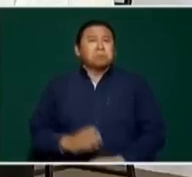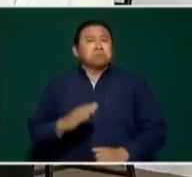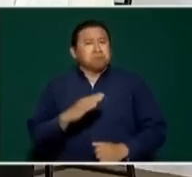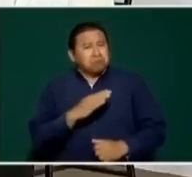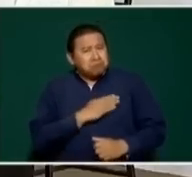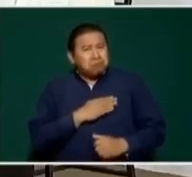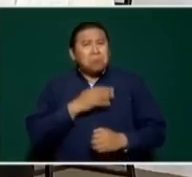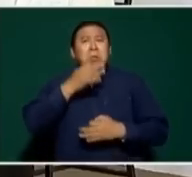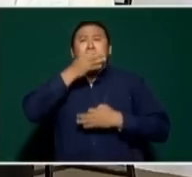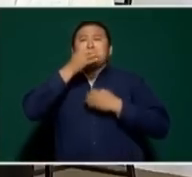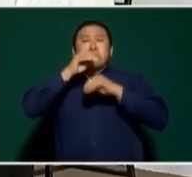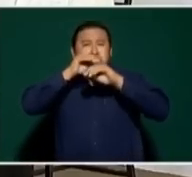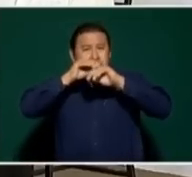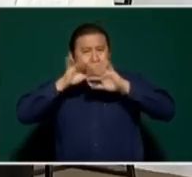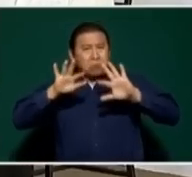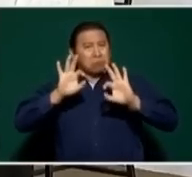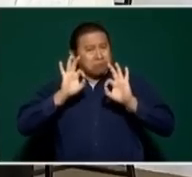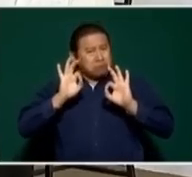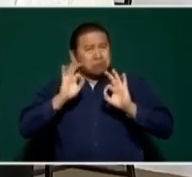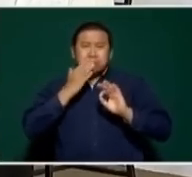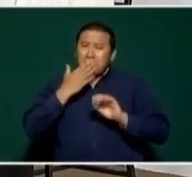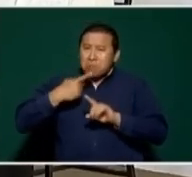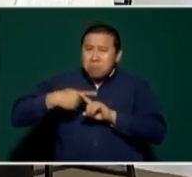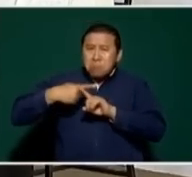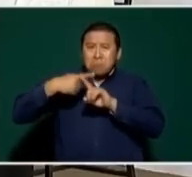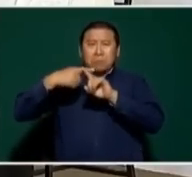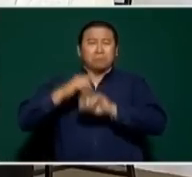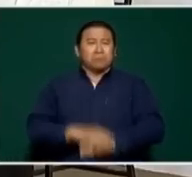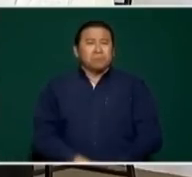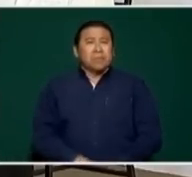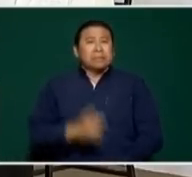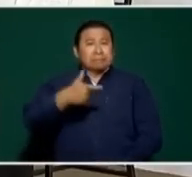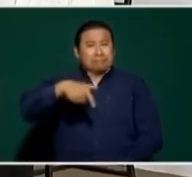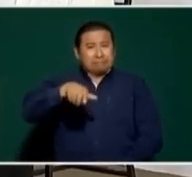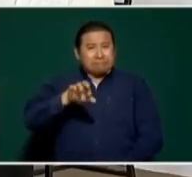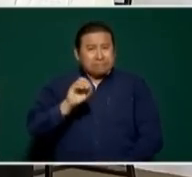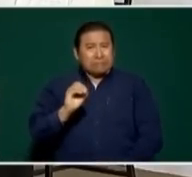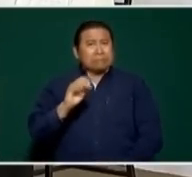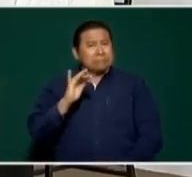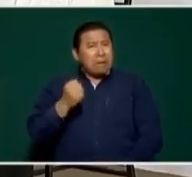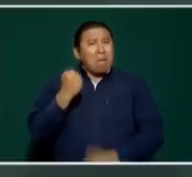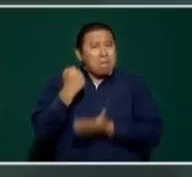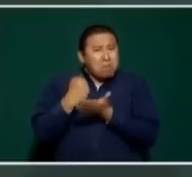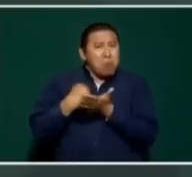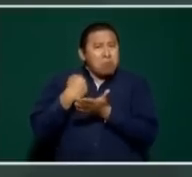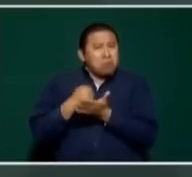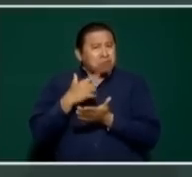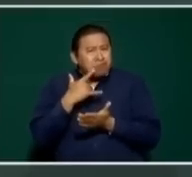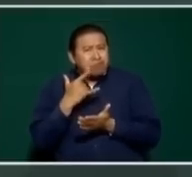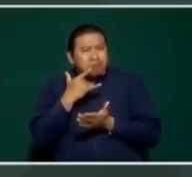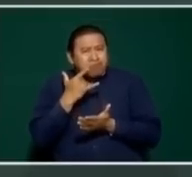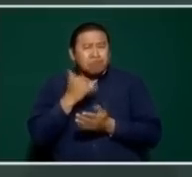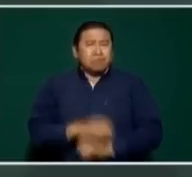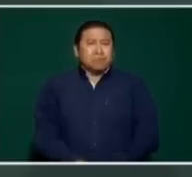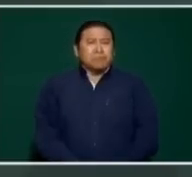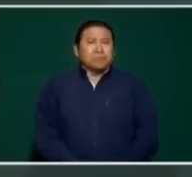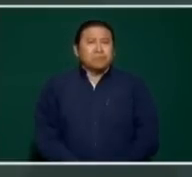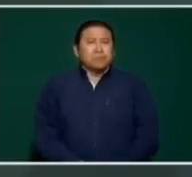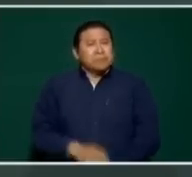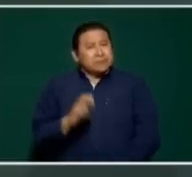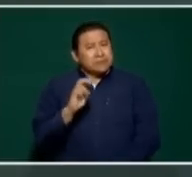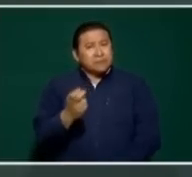la información. En el caso de Quintana Roo se ha hecho un esfuerzo. Esto